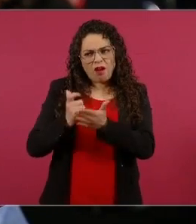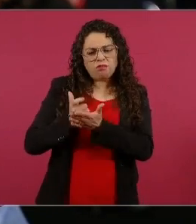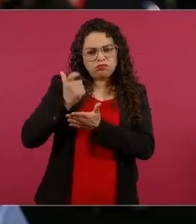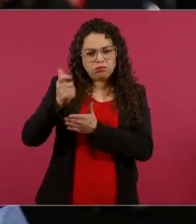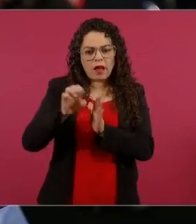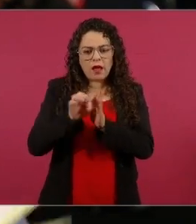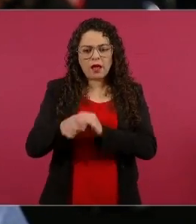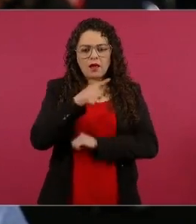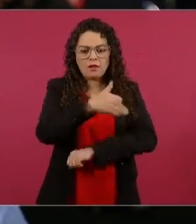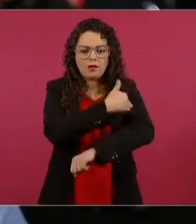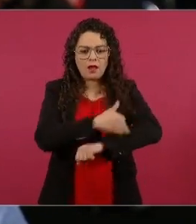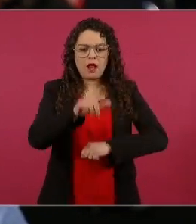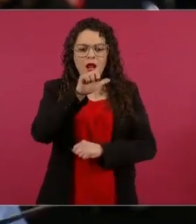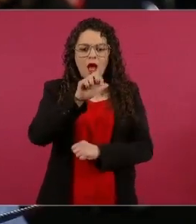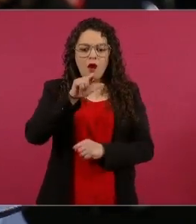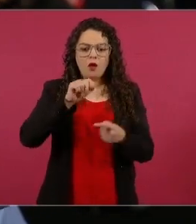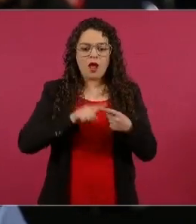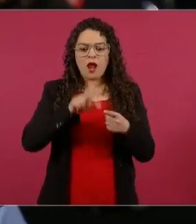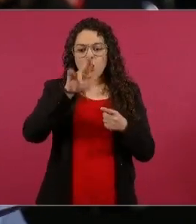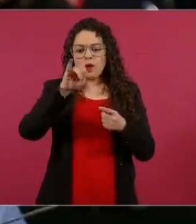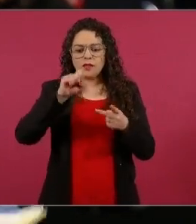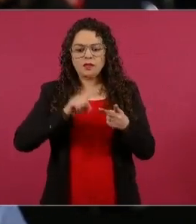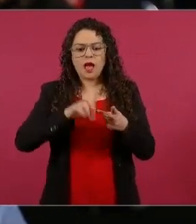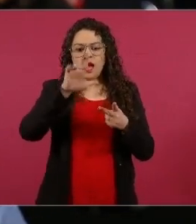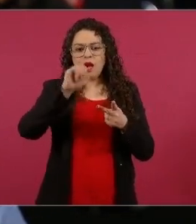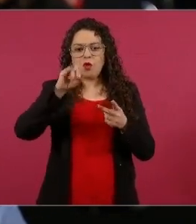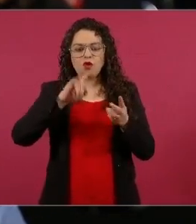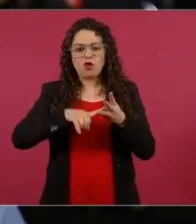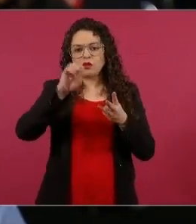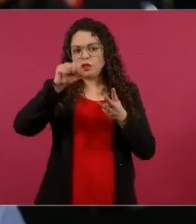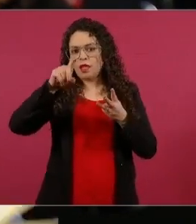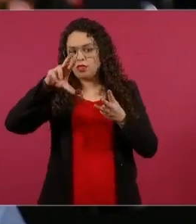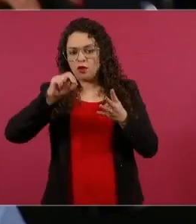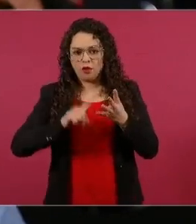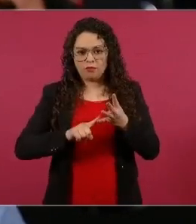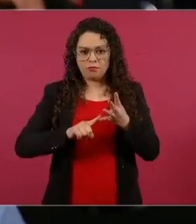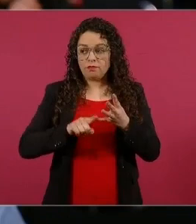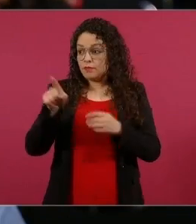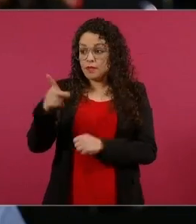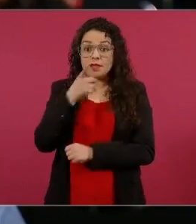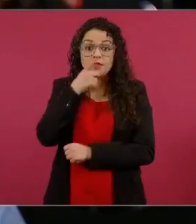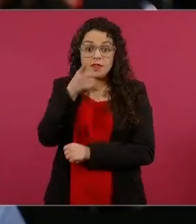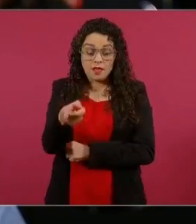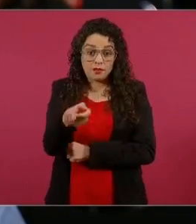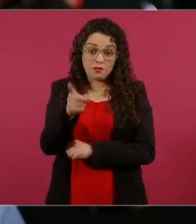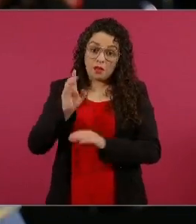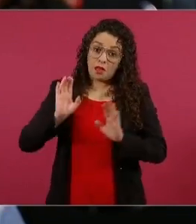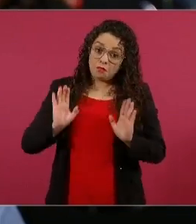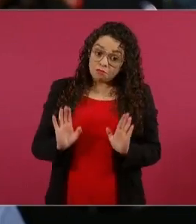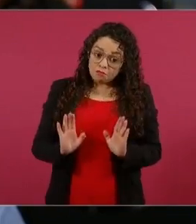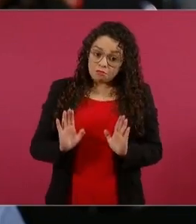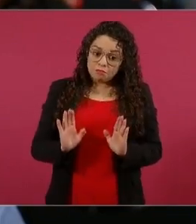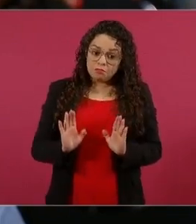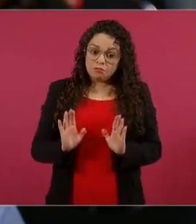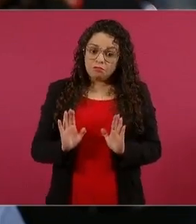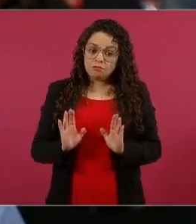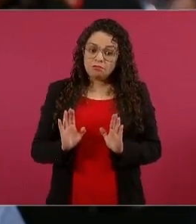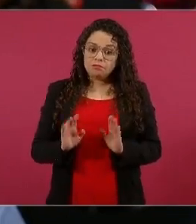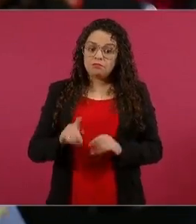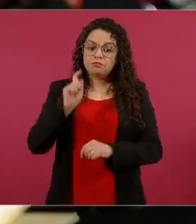Luisa como Claudio y como Sandro En ese sentido dice y asegura que todo esto se debe a una